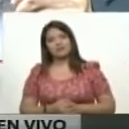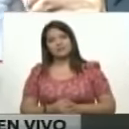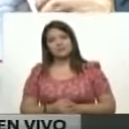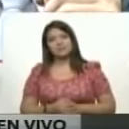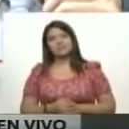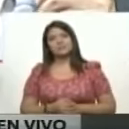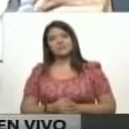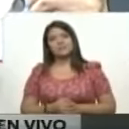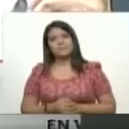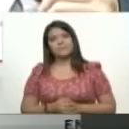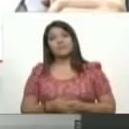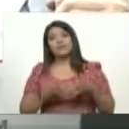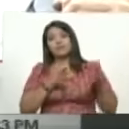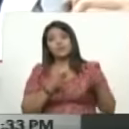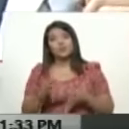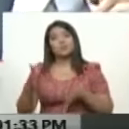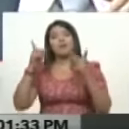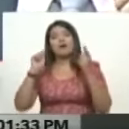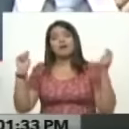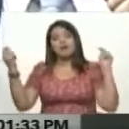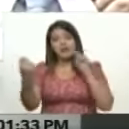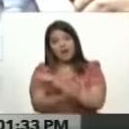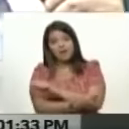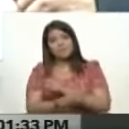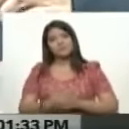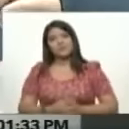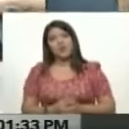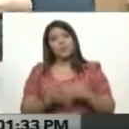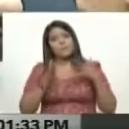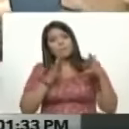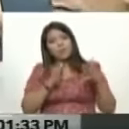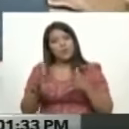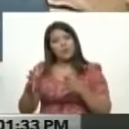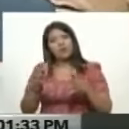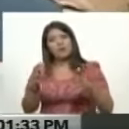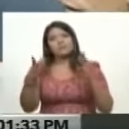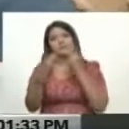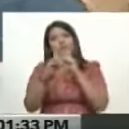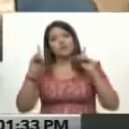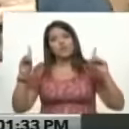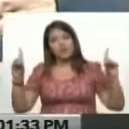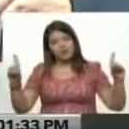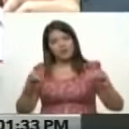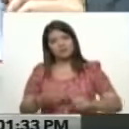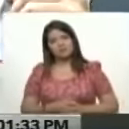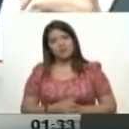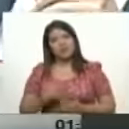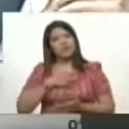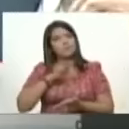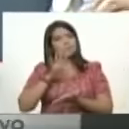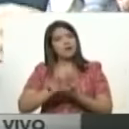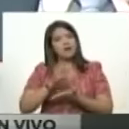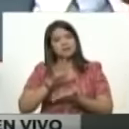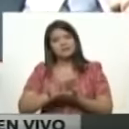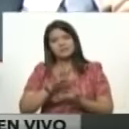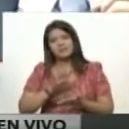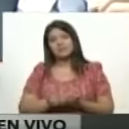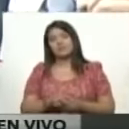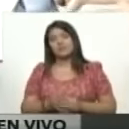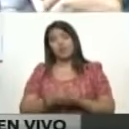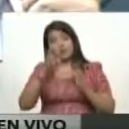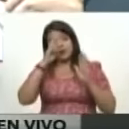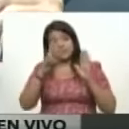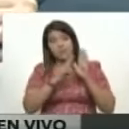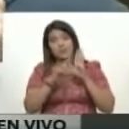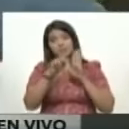a enrumbar el cambio por los caminos democráticos, pacíficos,